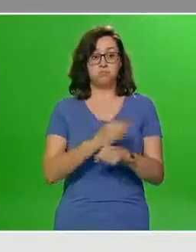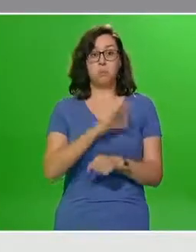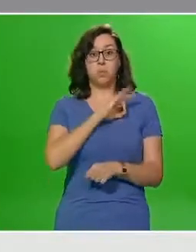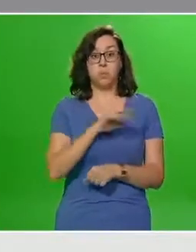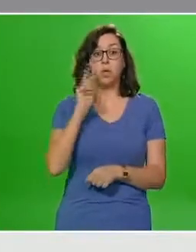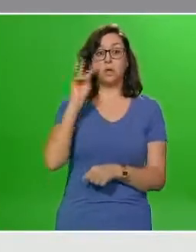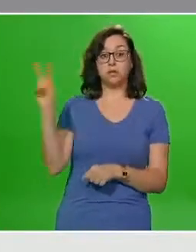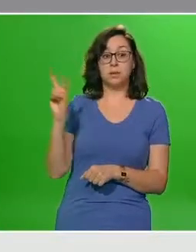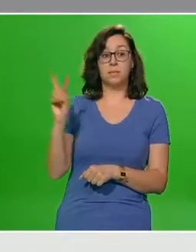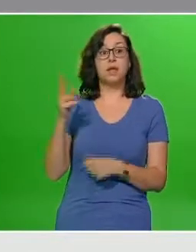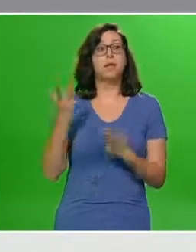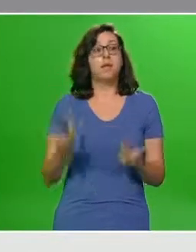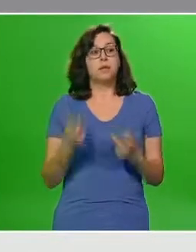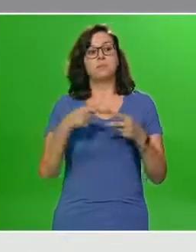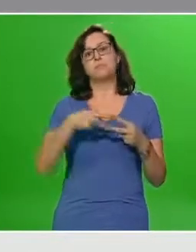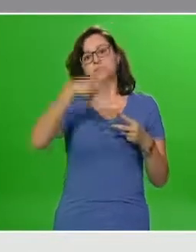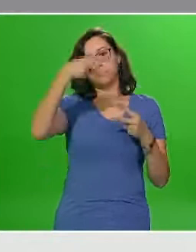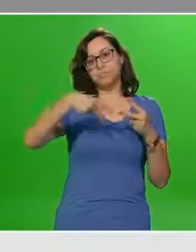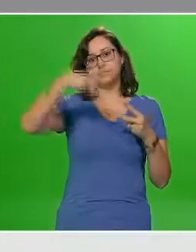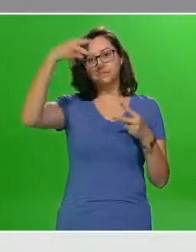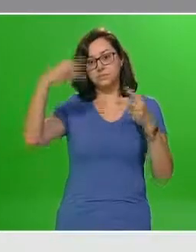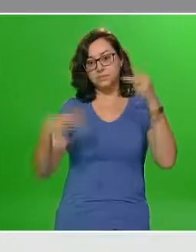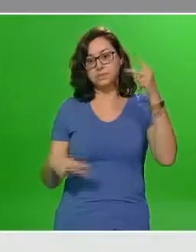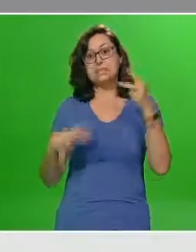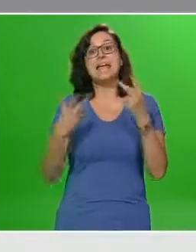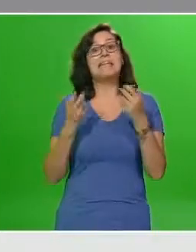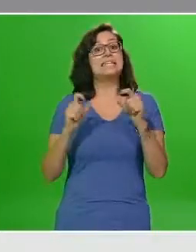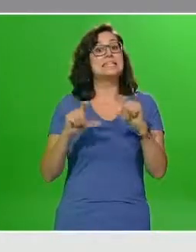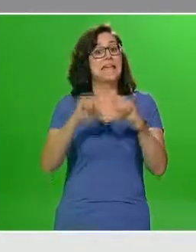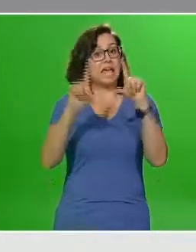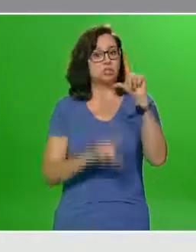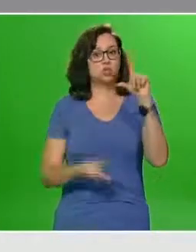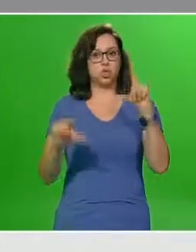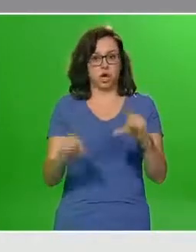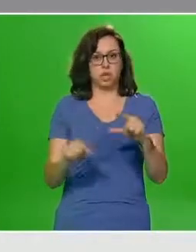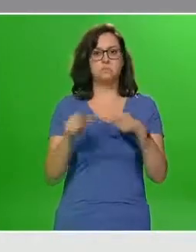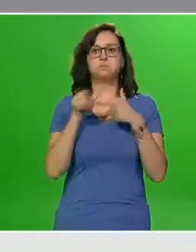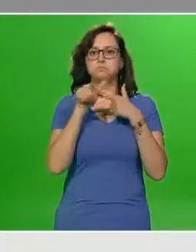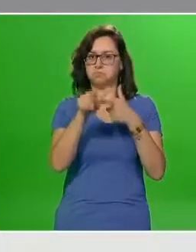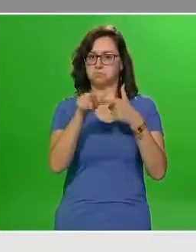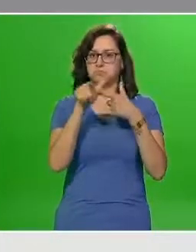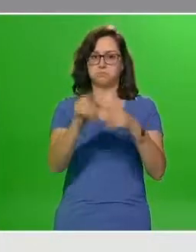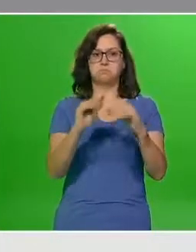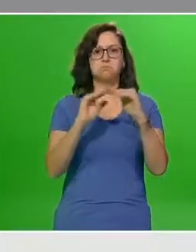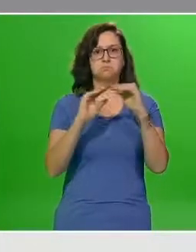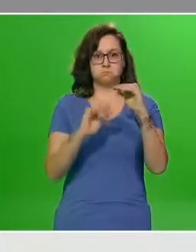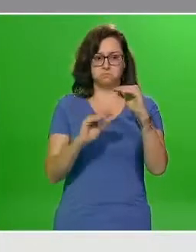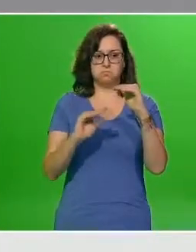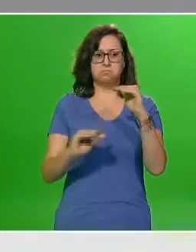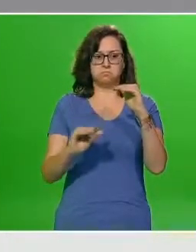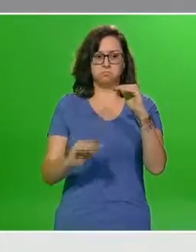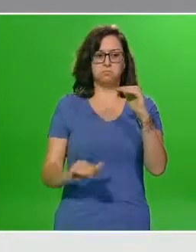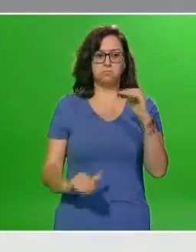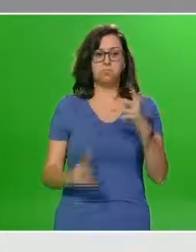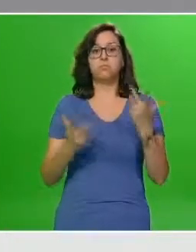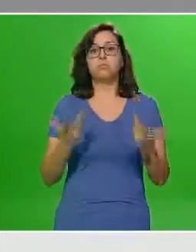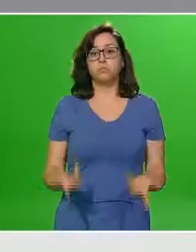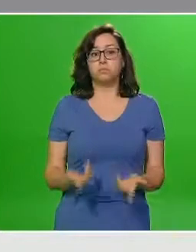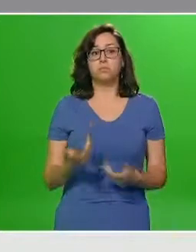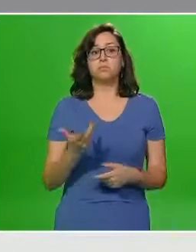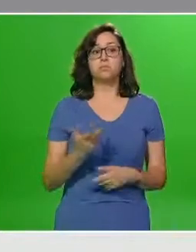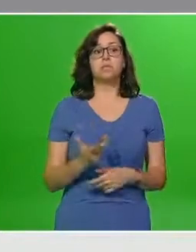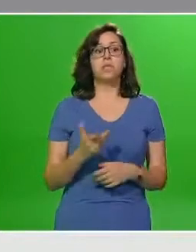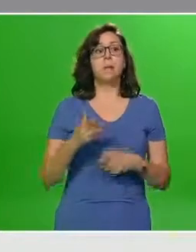tenemos un descenso continuo, aún en este cierre de semana, con este número de 0.8%